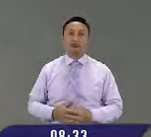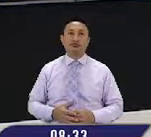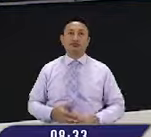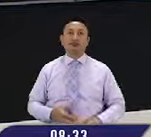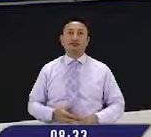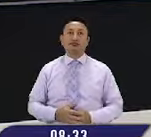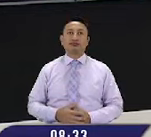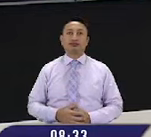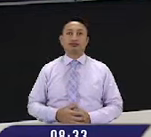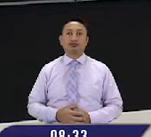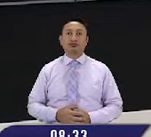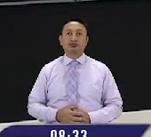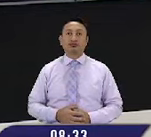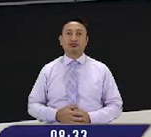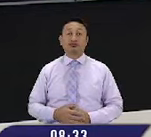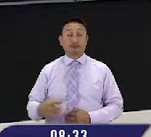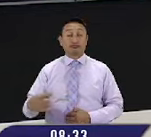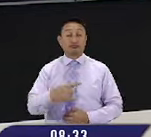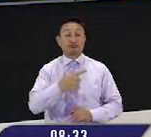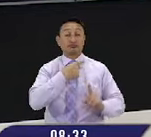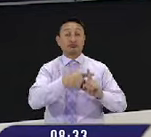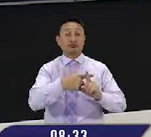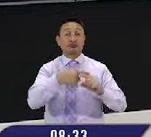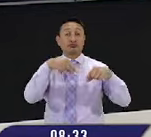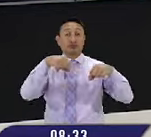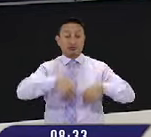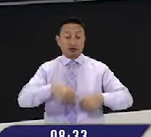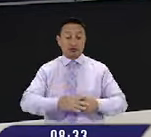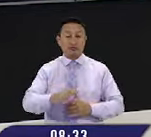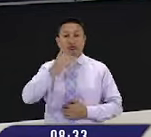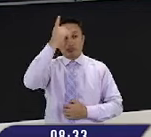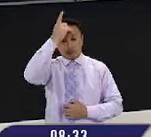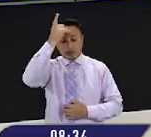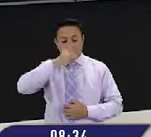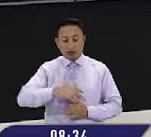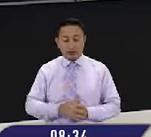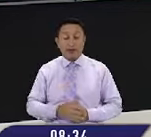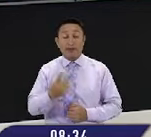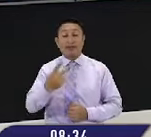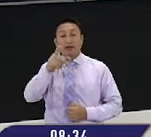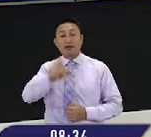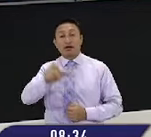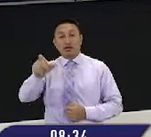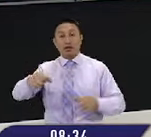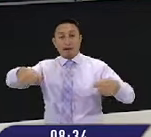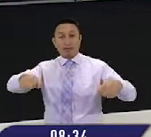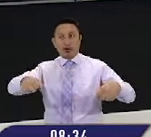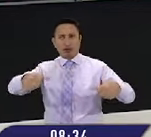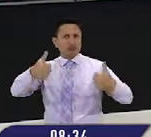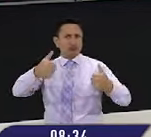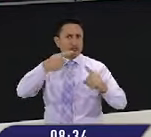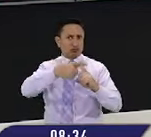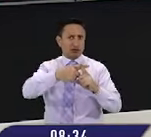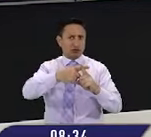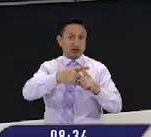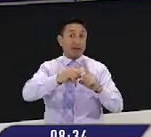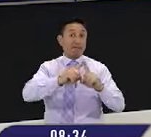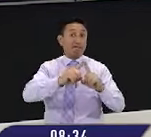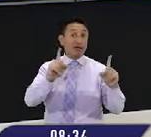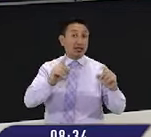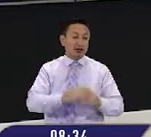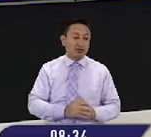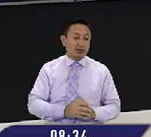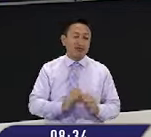Cadena. Como una medida positiva es considerada la resolución que prohíbe a dos personas viajar en motocicleta. Sin embargo,